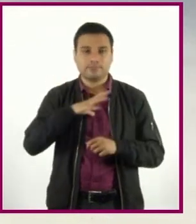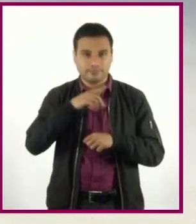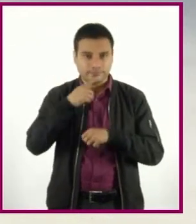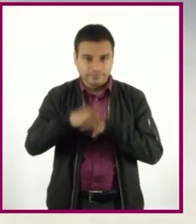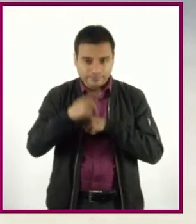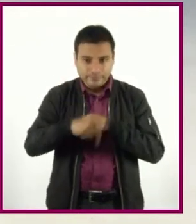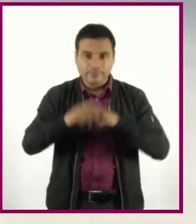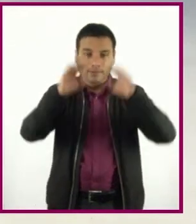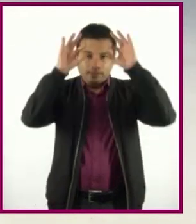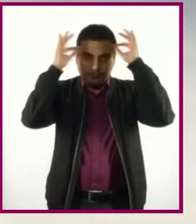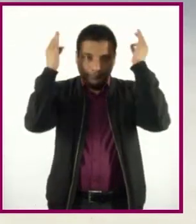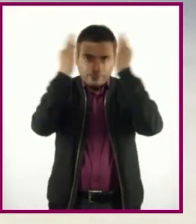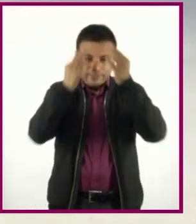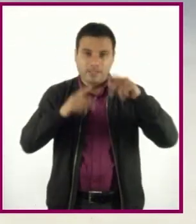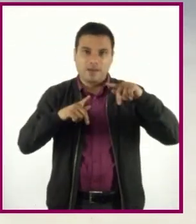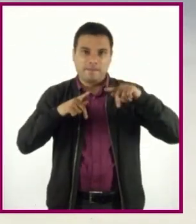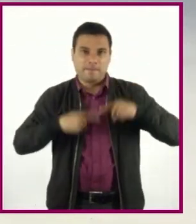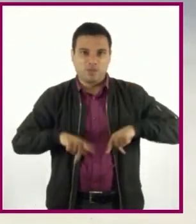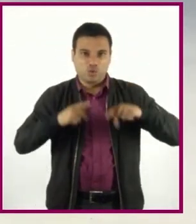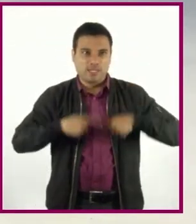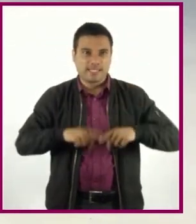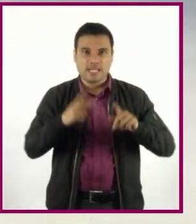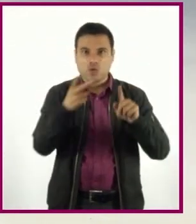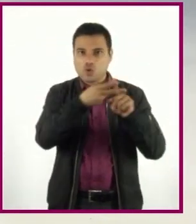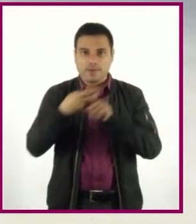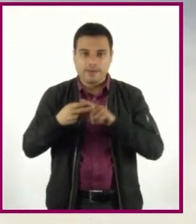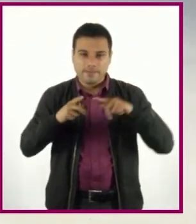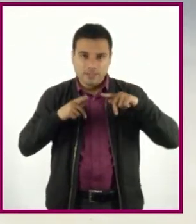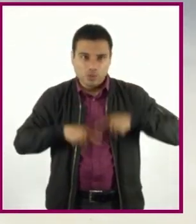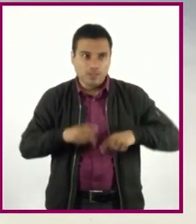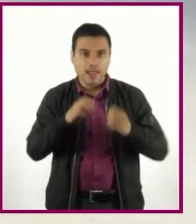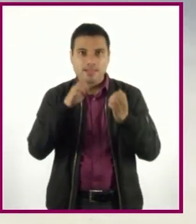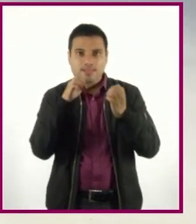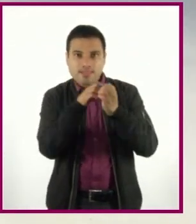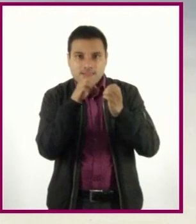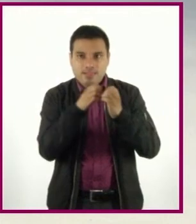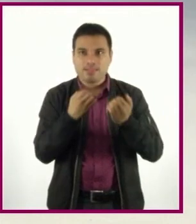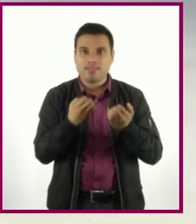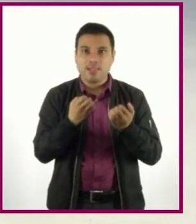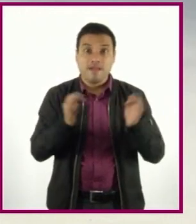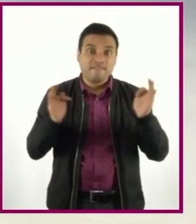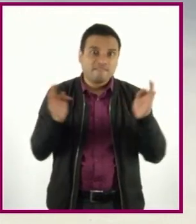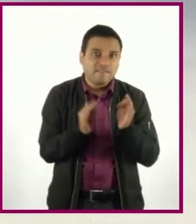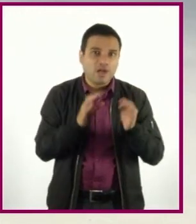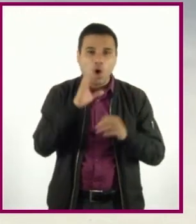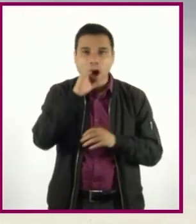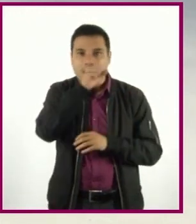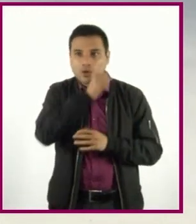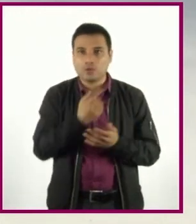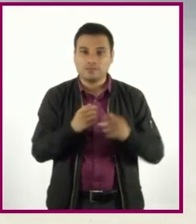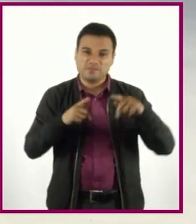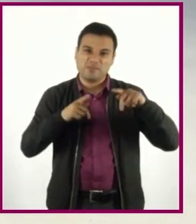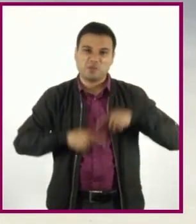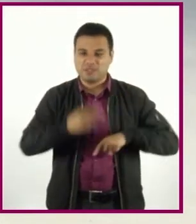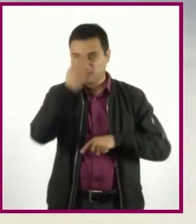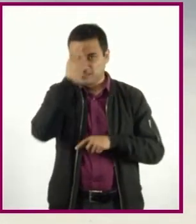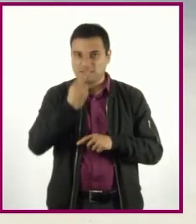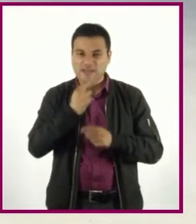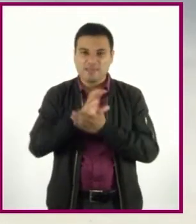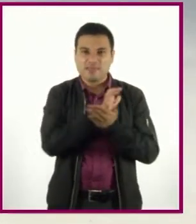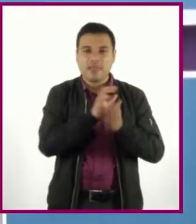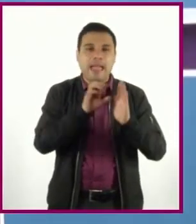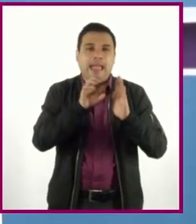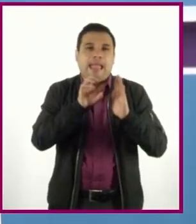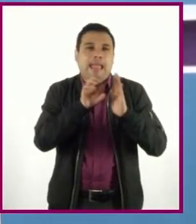migratorias, traficantes de personas, estafadores, condiciones climáticas adversas y racismo. ¿Qué